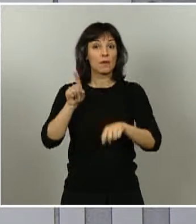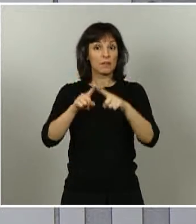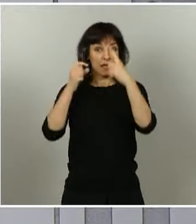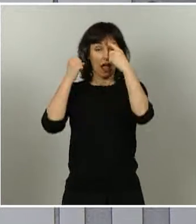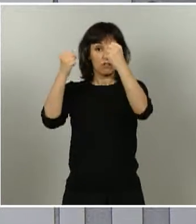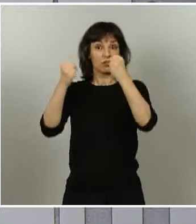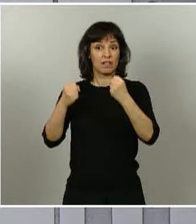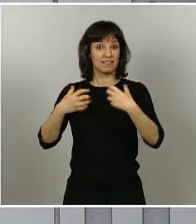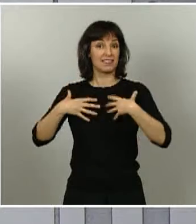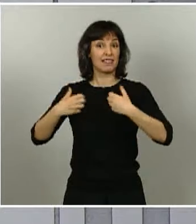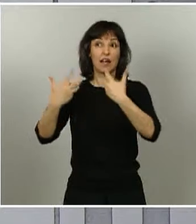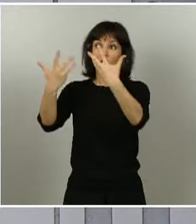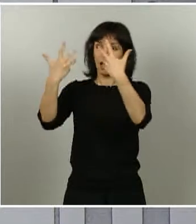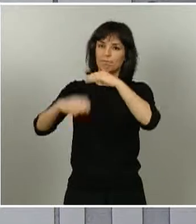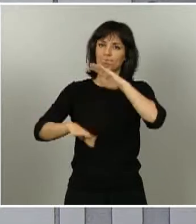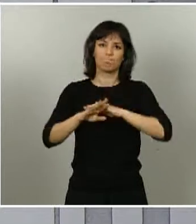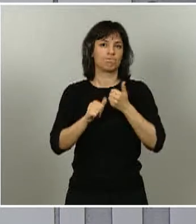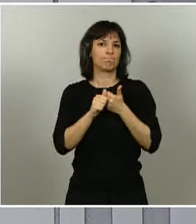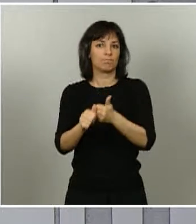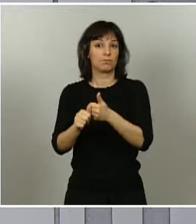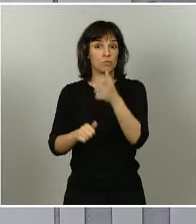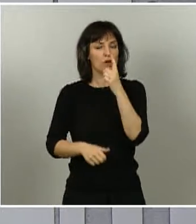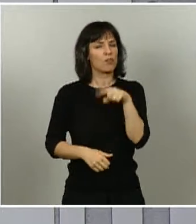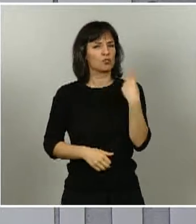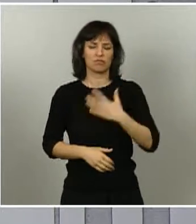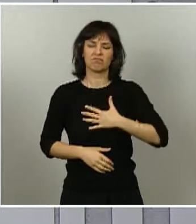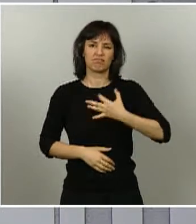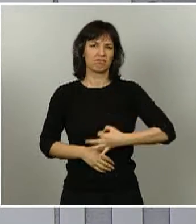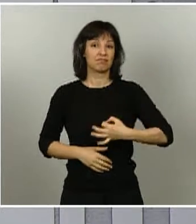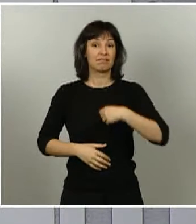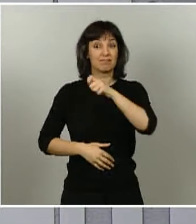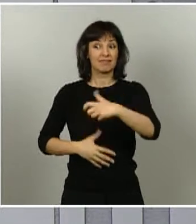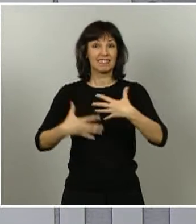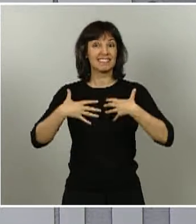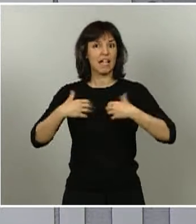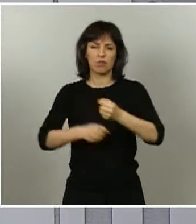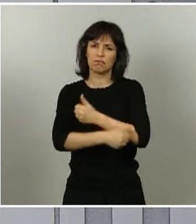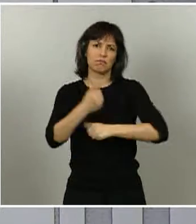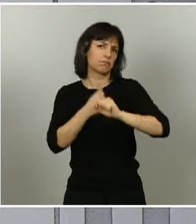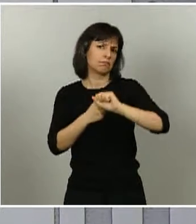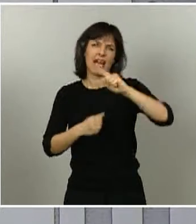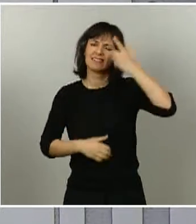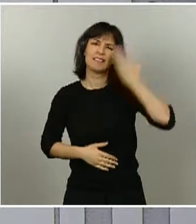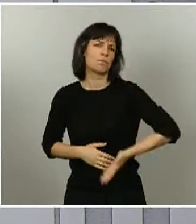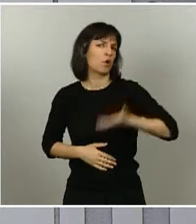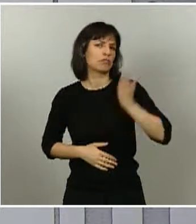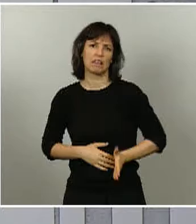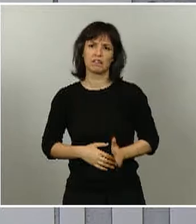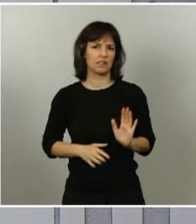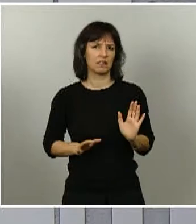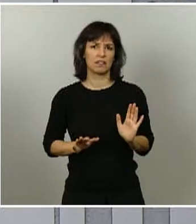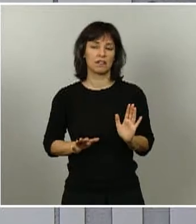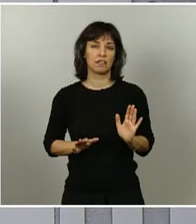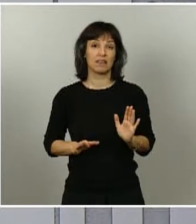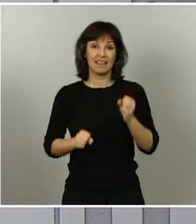marquen, porque para nosotros sí que sí, la salud de los ciudadanos está por encima de cualquier otra cuestión, y no vamos a tirar por tierra el trabajo